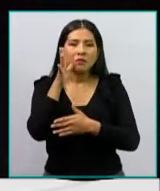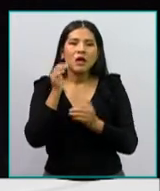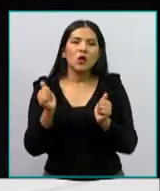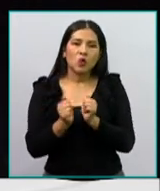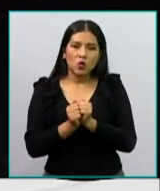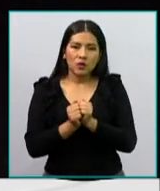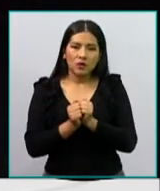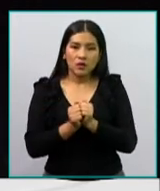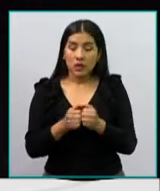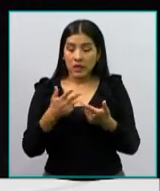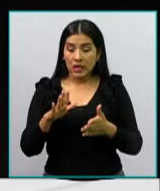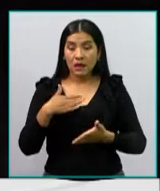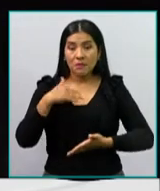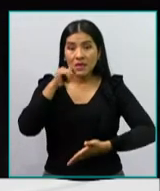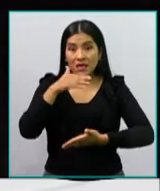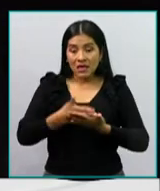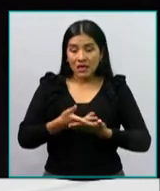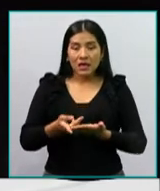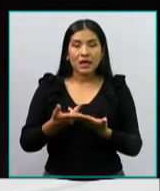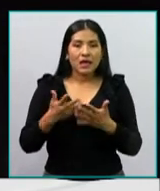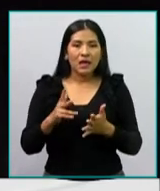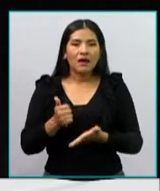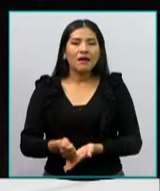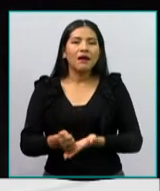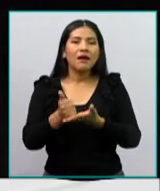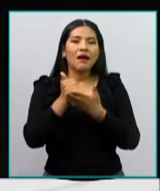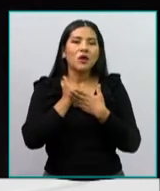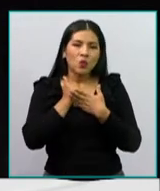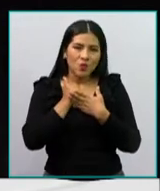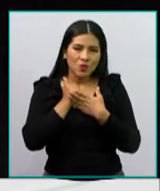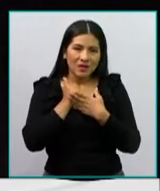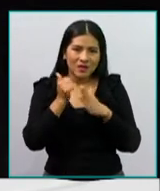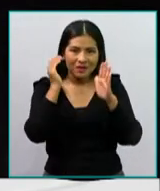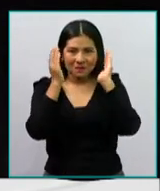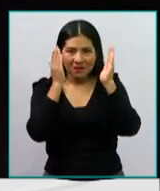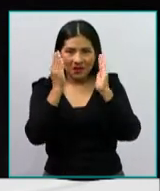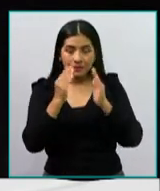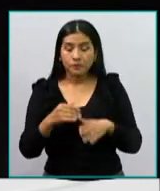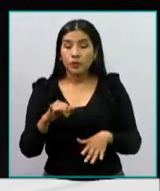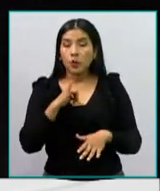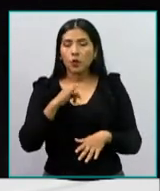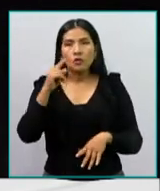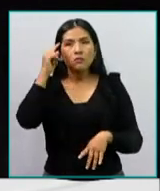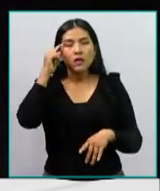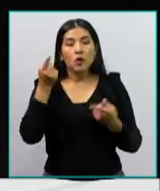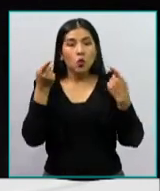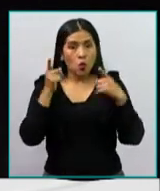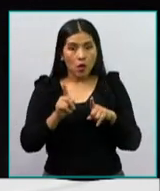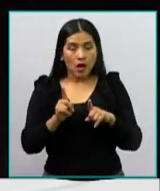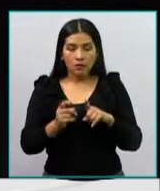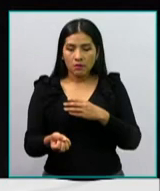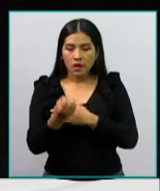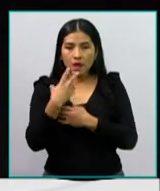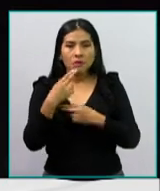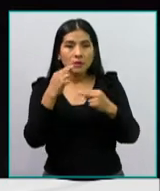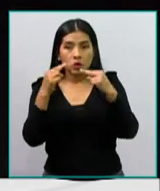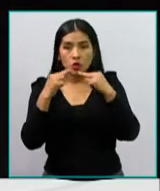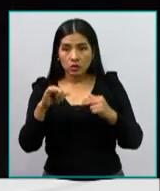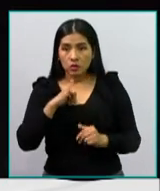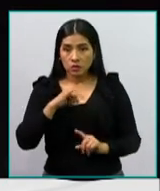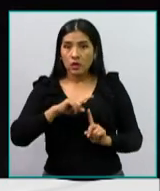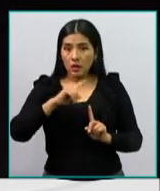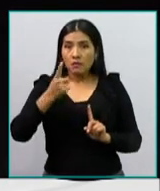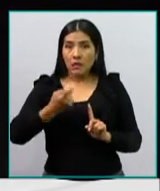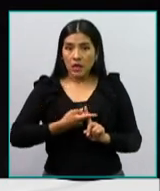mi hija, ¿no? Porque a partir de que yo sé que mi hija va a venir a este mundo que